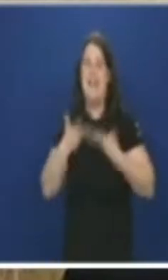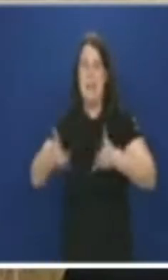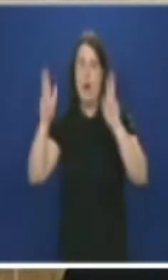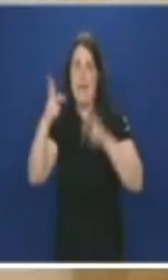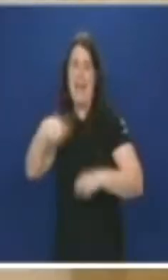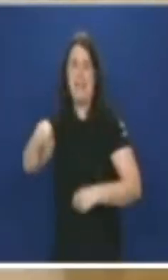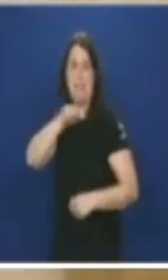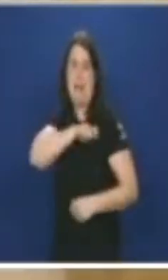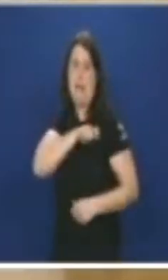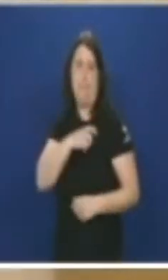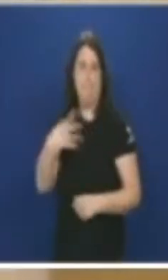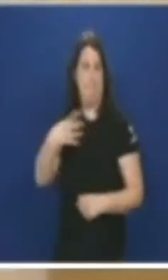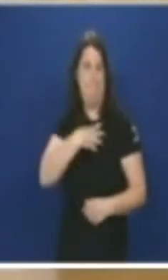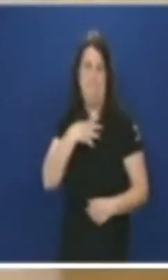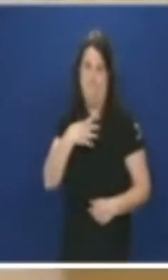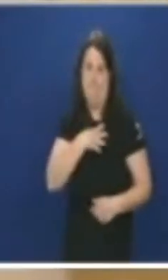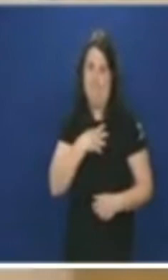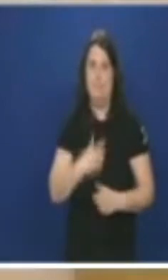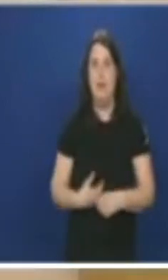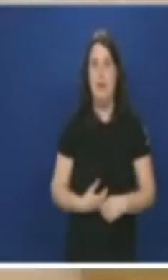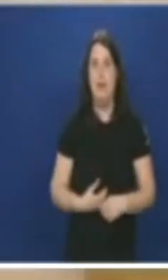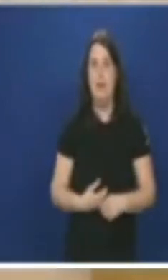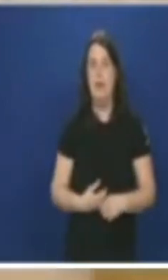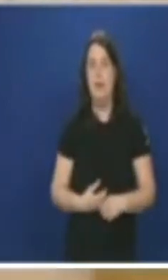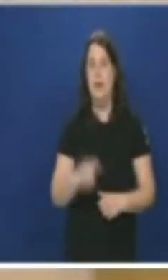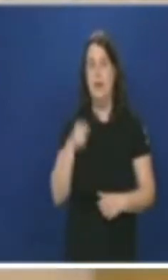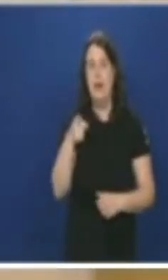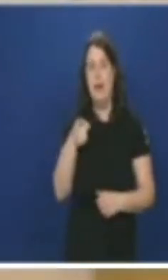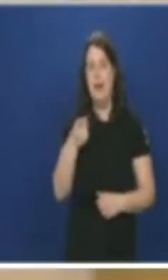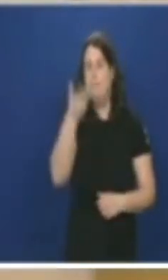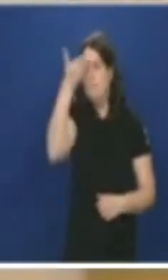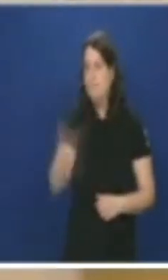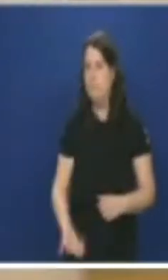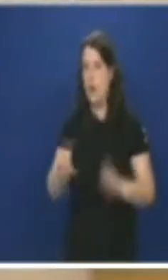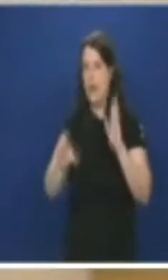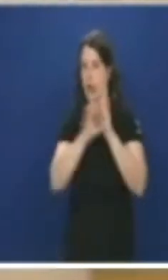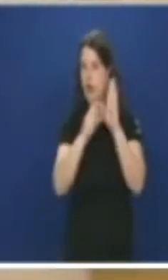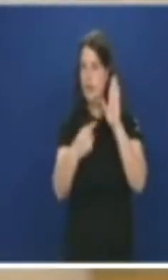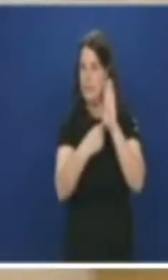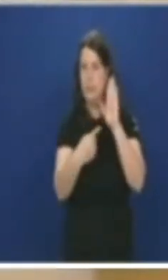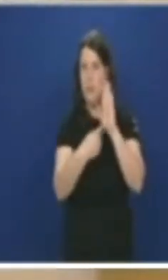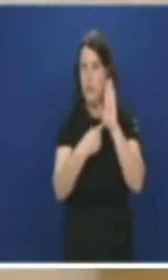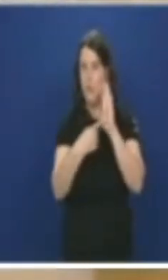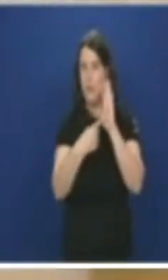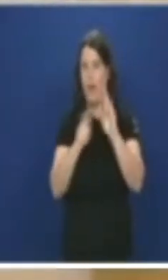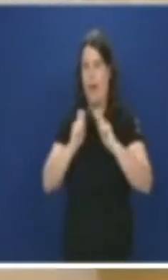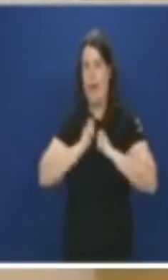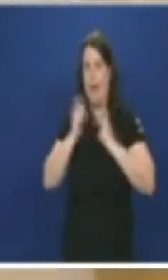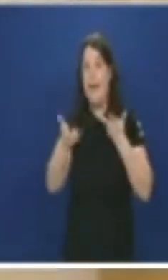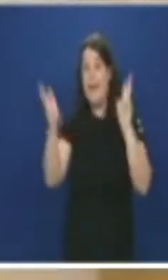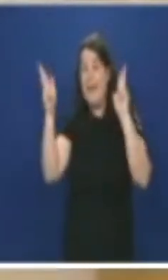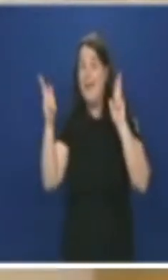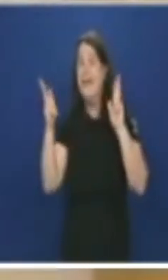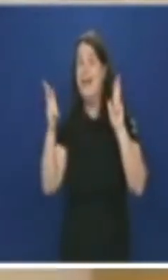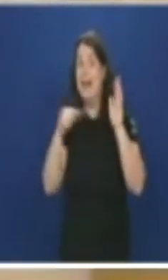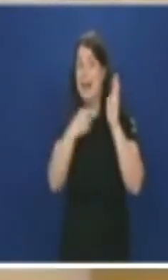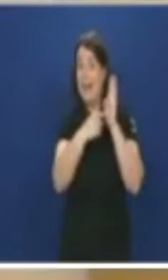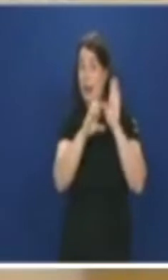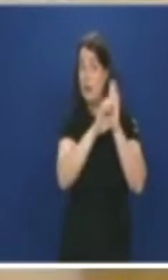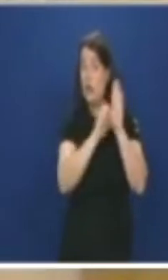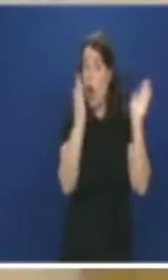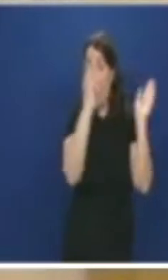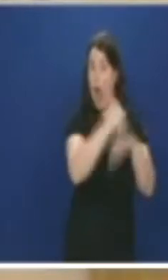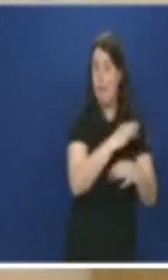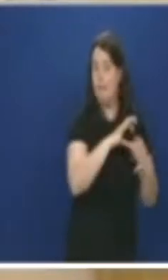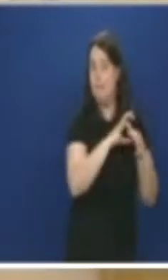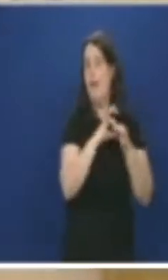incompleta e feble. Sen ese aparato constitucional, o noso estatuto estaría a expensas